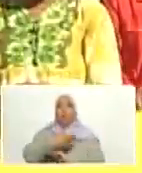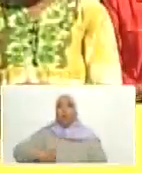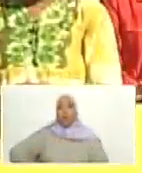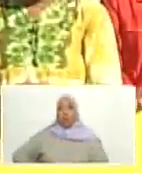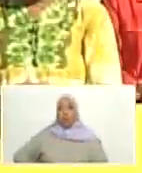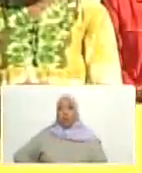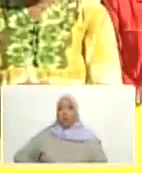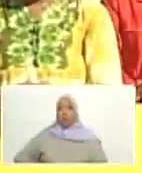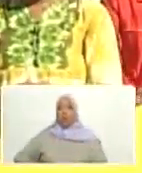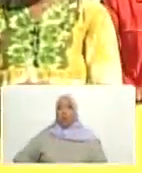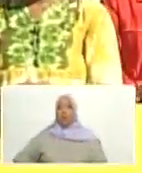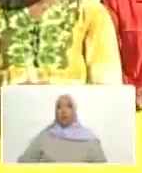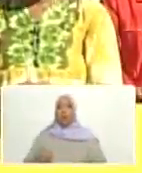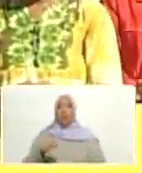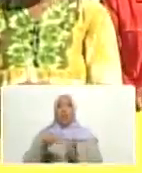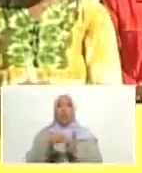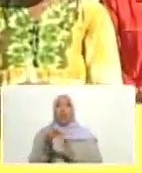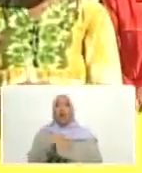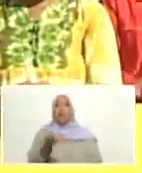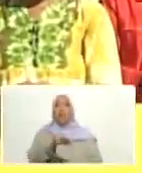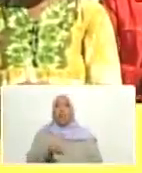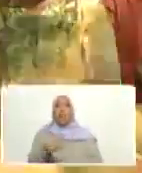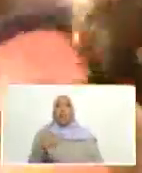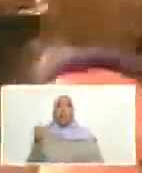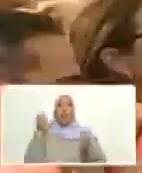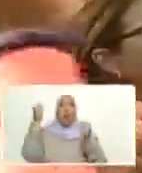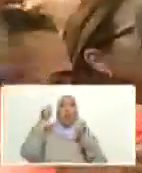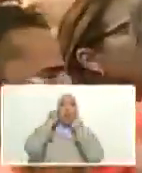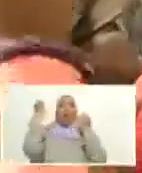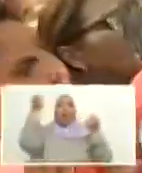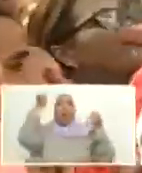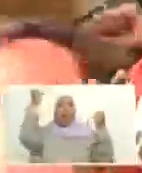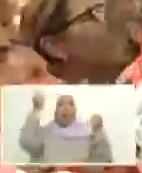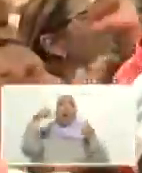iban a tumbar. ¿Y dónde están?